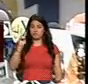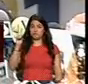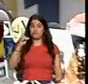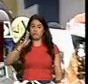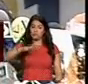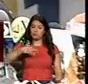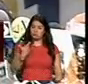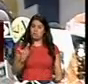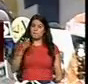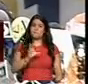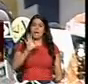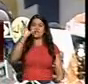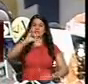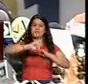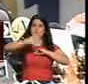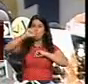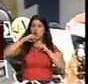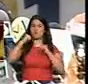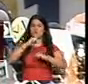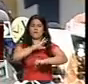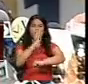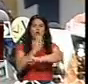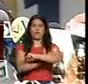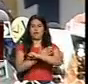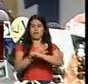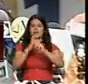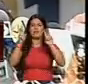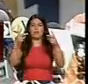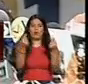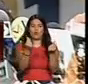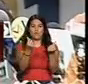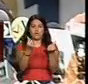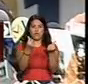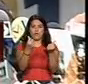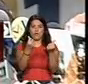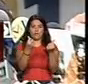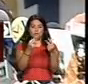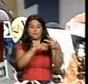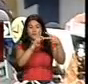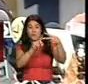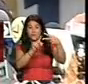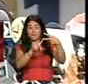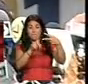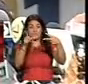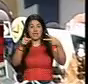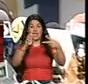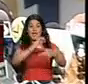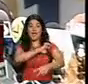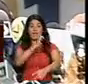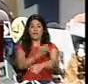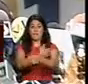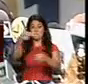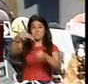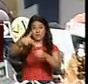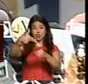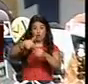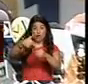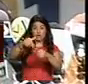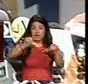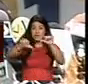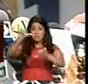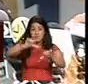potencia en lo económico en energético petrolero